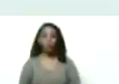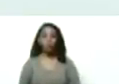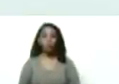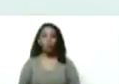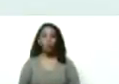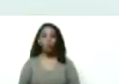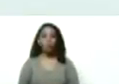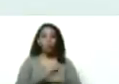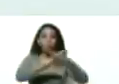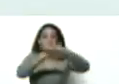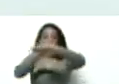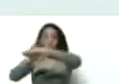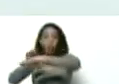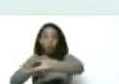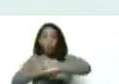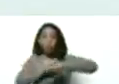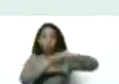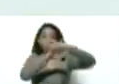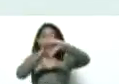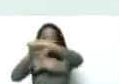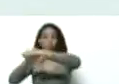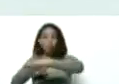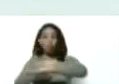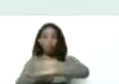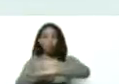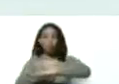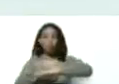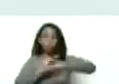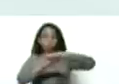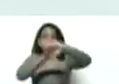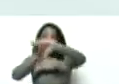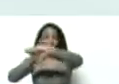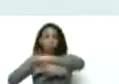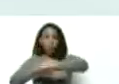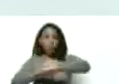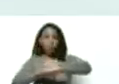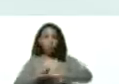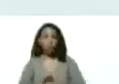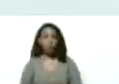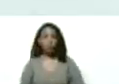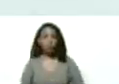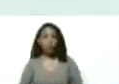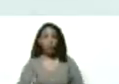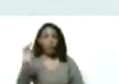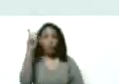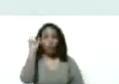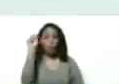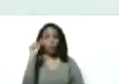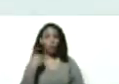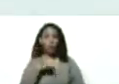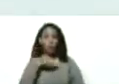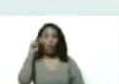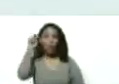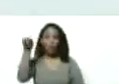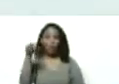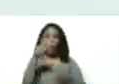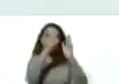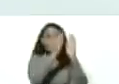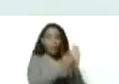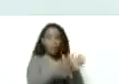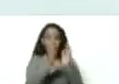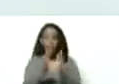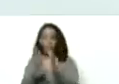Alerta, alerta, alerta. Bueno, el segundo punto que hemos visto es el organizativo,